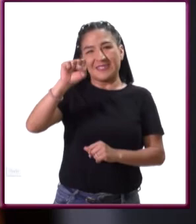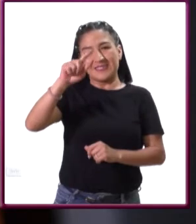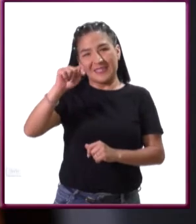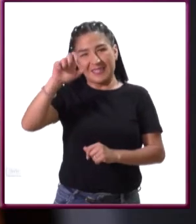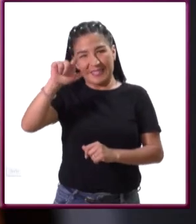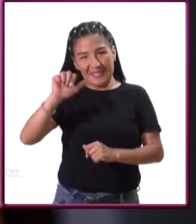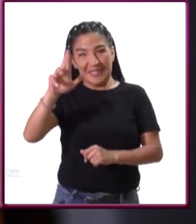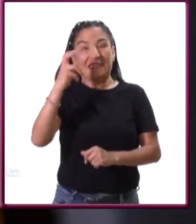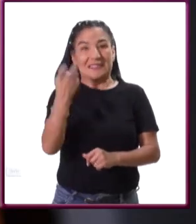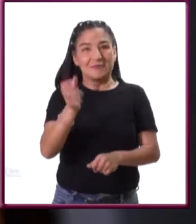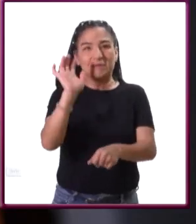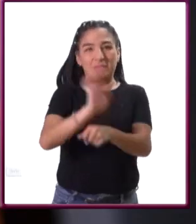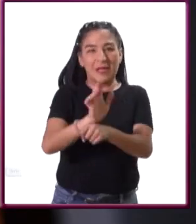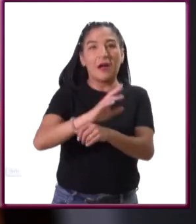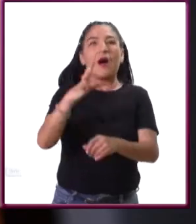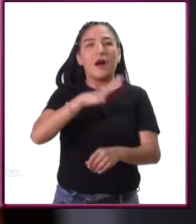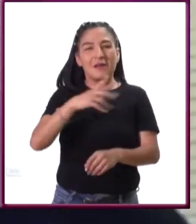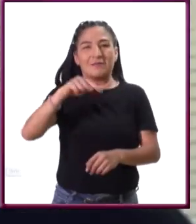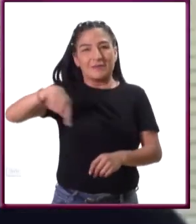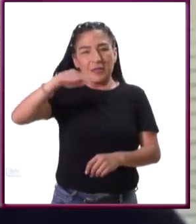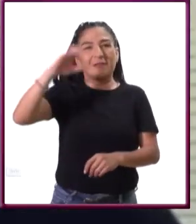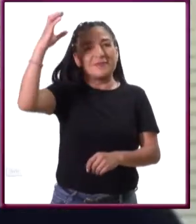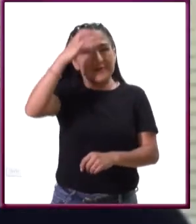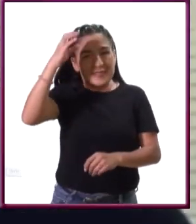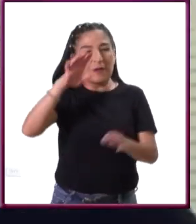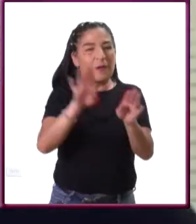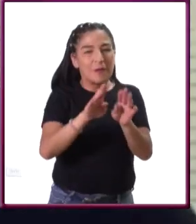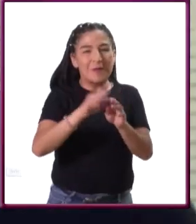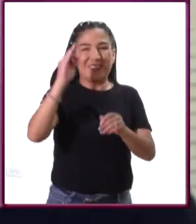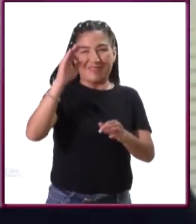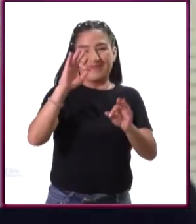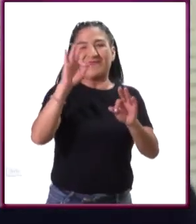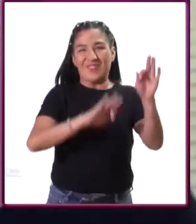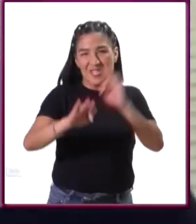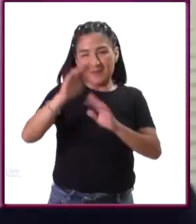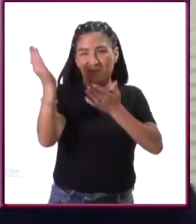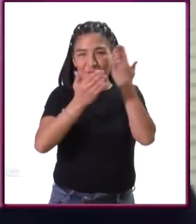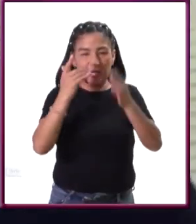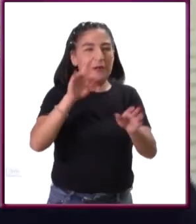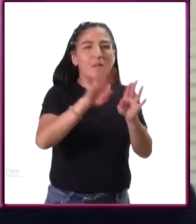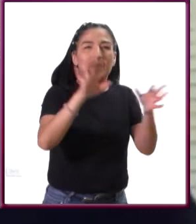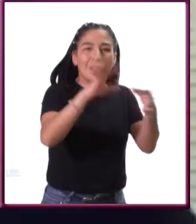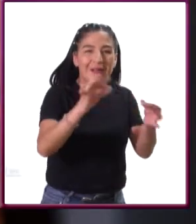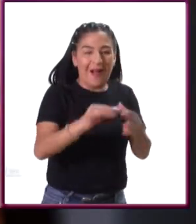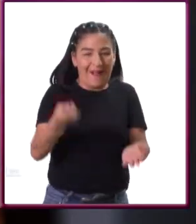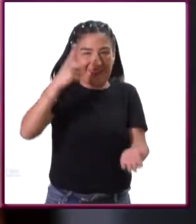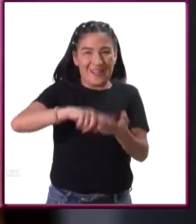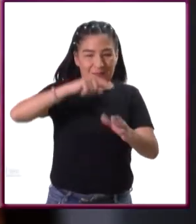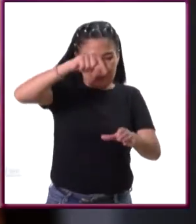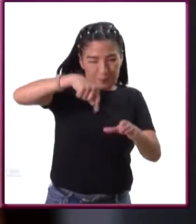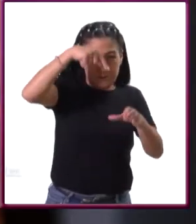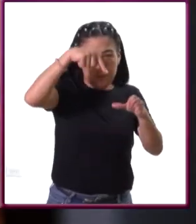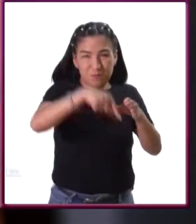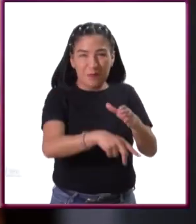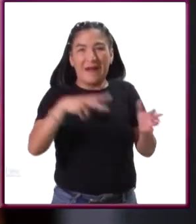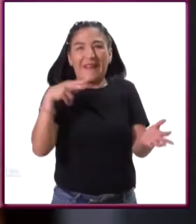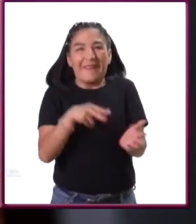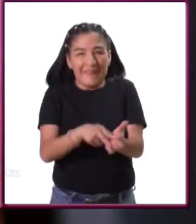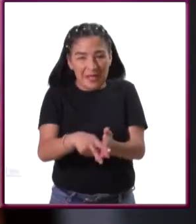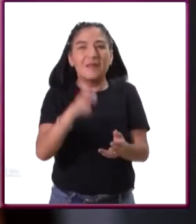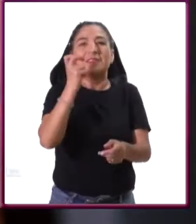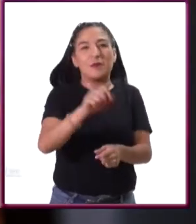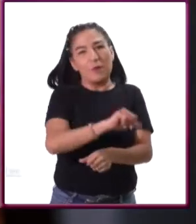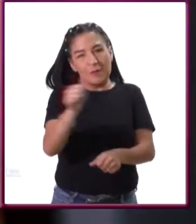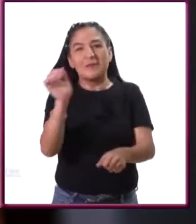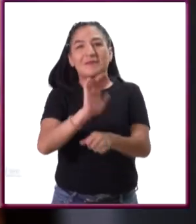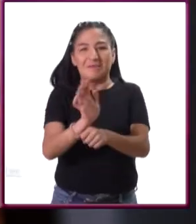varios físicos que lo asesoraron para las imágenes que se ven del agujero negro fueran lo más realistas posibles. Hay otra película de viajes en el